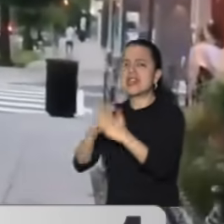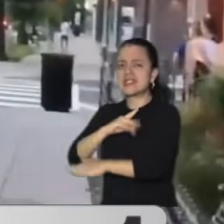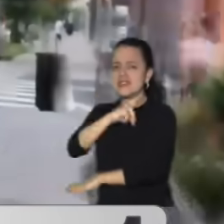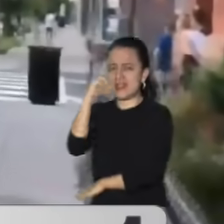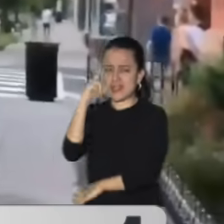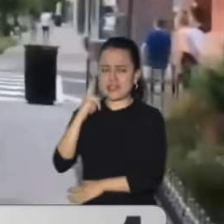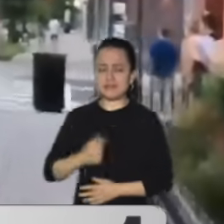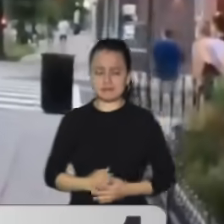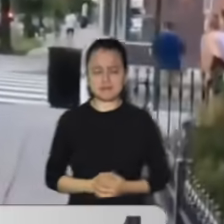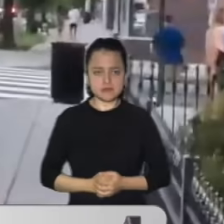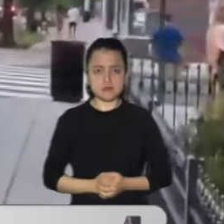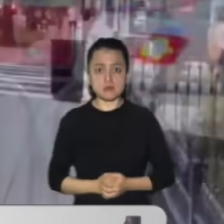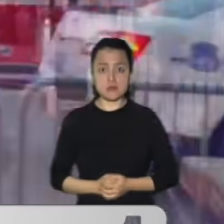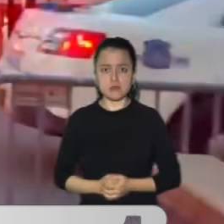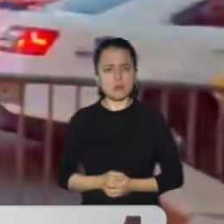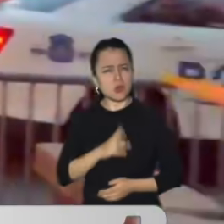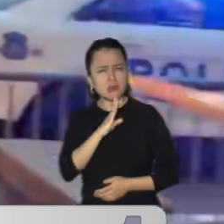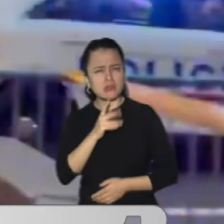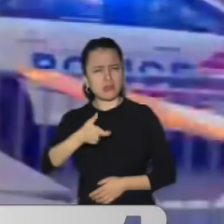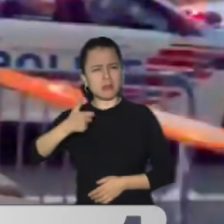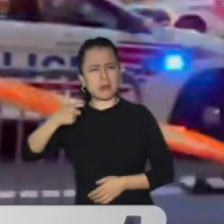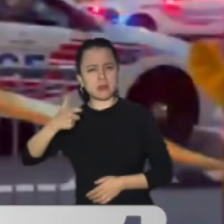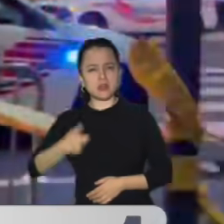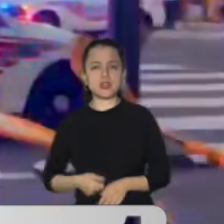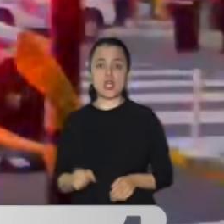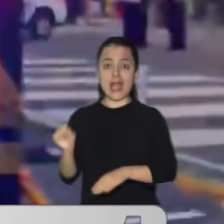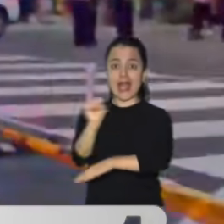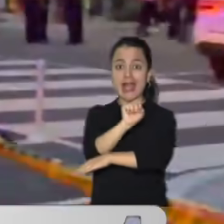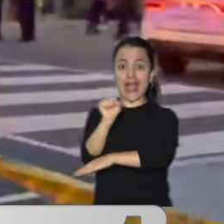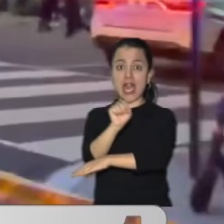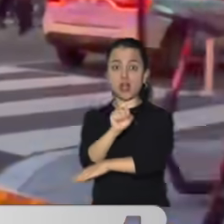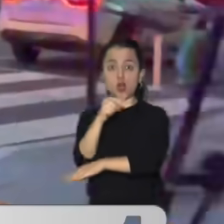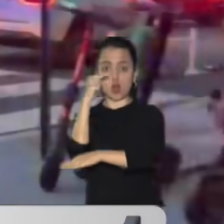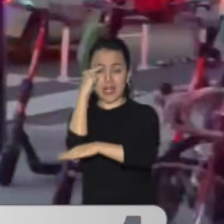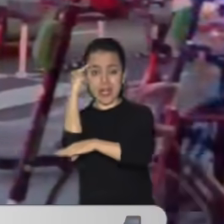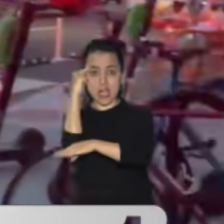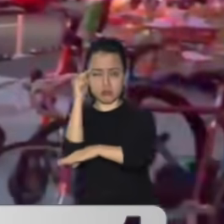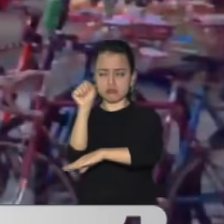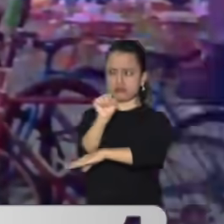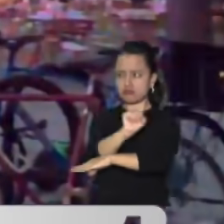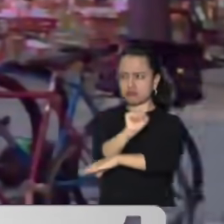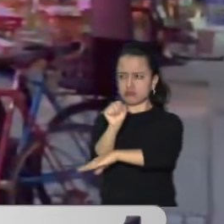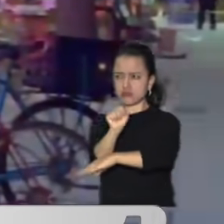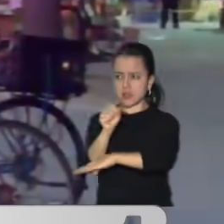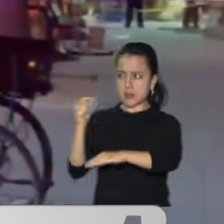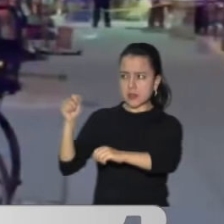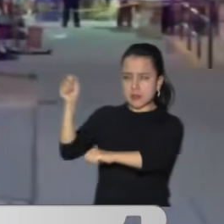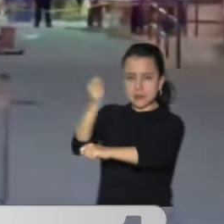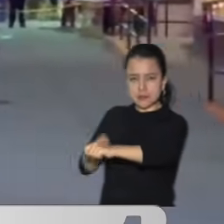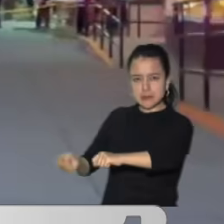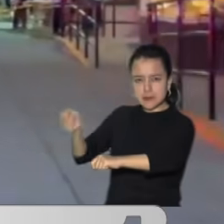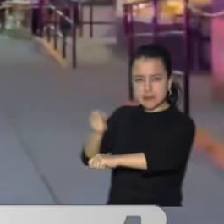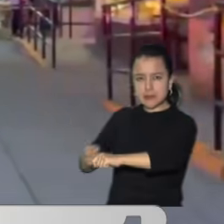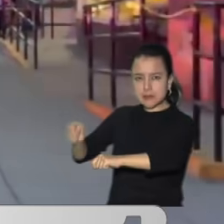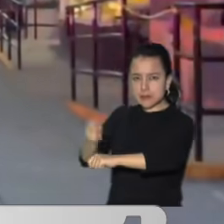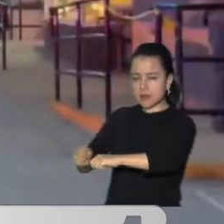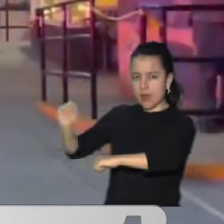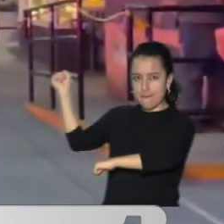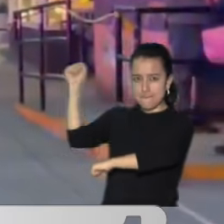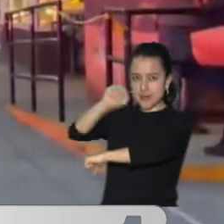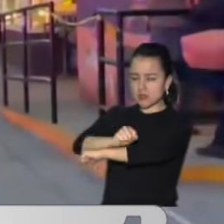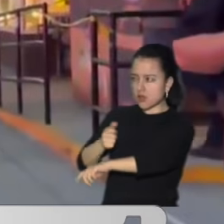según testigos, un hombre disparó desde un automóvil negro contra las víctimas y una de ellas parece ser el objetivo del ataque.